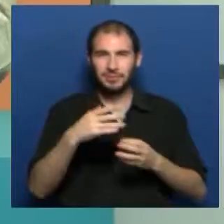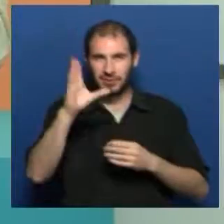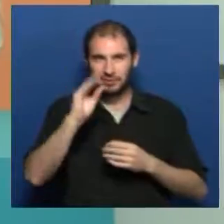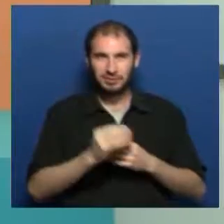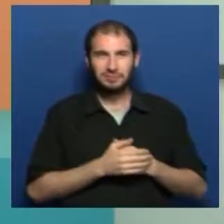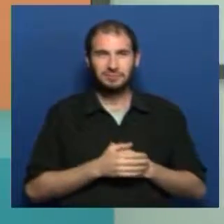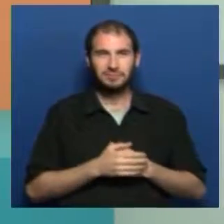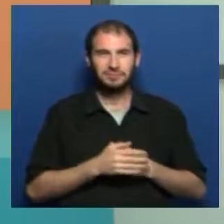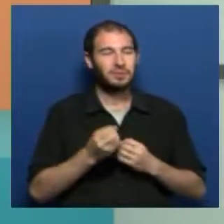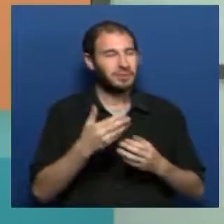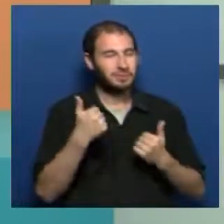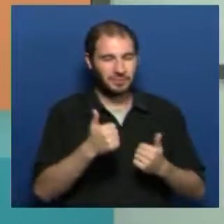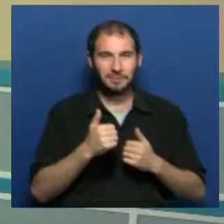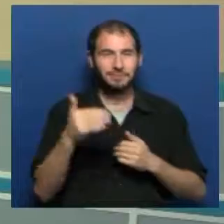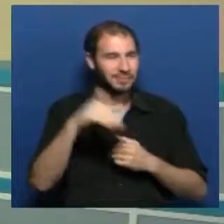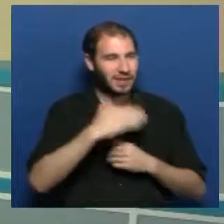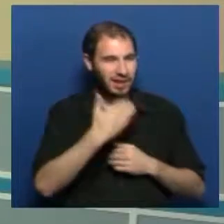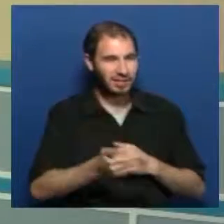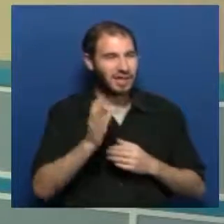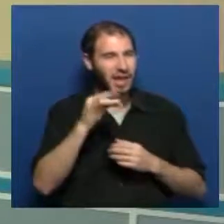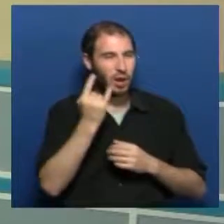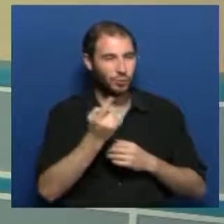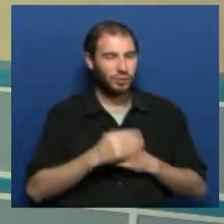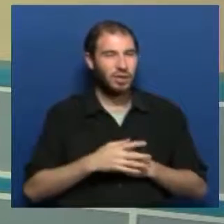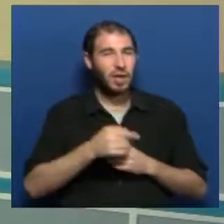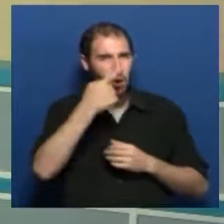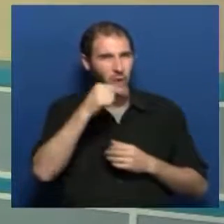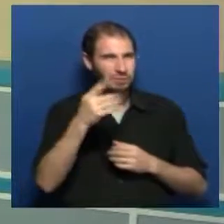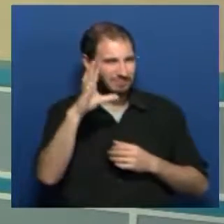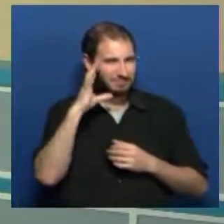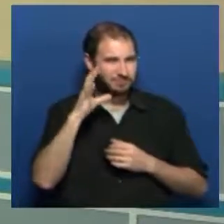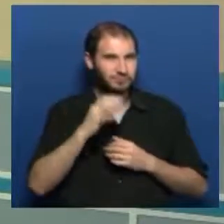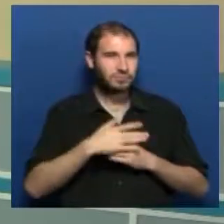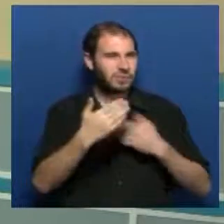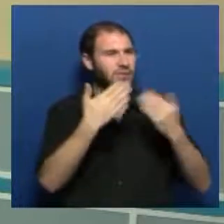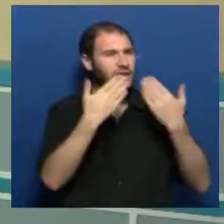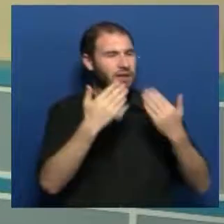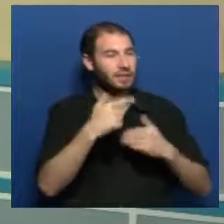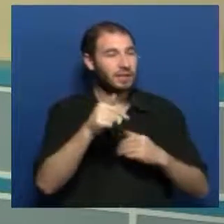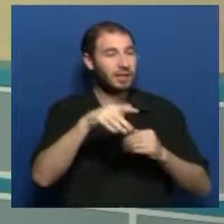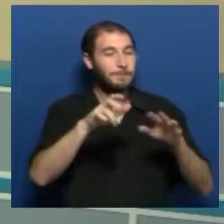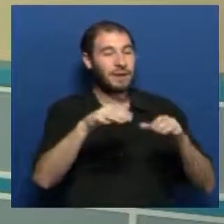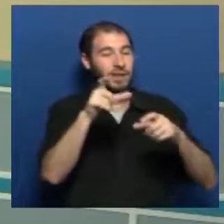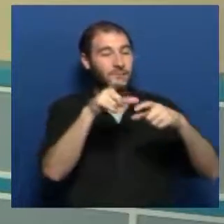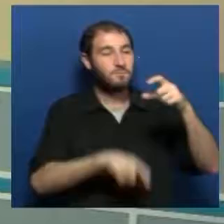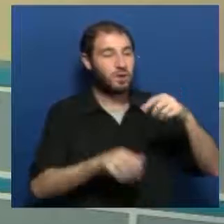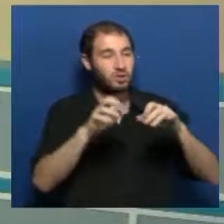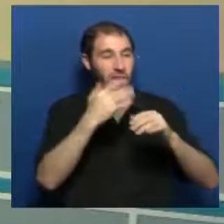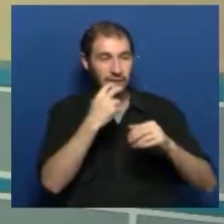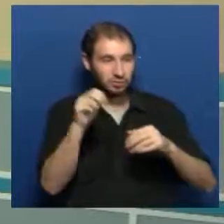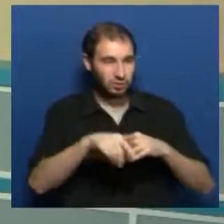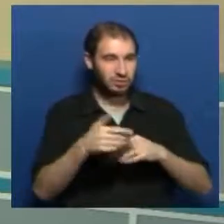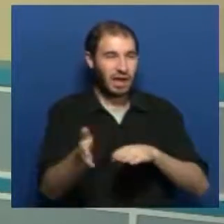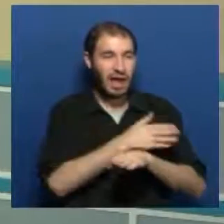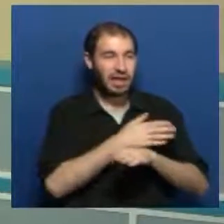¿cómo está usted? Muy bien, por suerte. Gracias por acercarse a Señalú. La última vez recuerdo que charlamos y trajimos la máquina del voto electrónico. Así es.